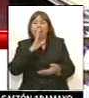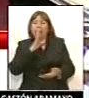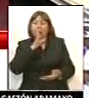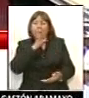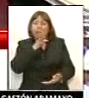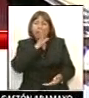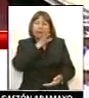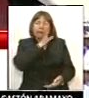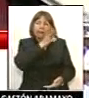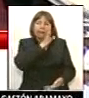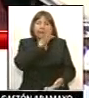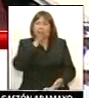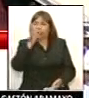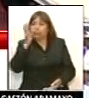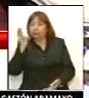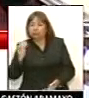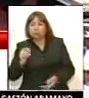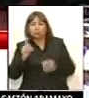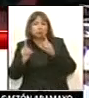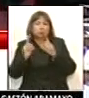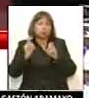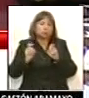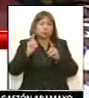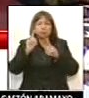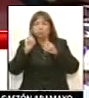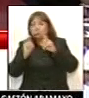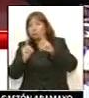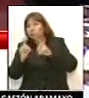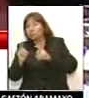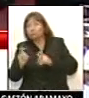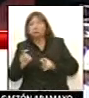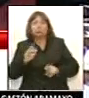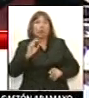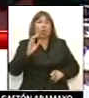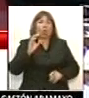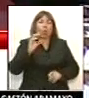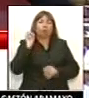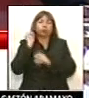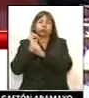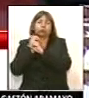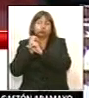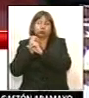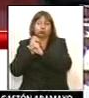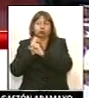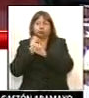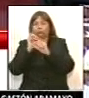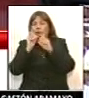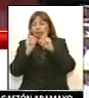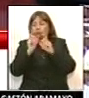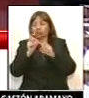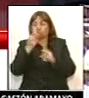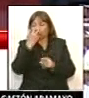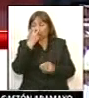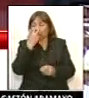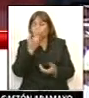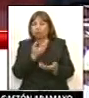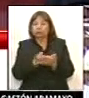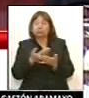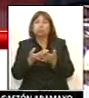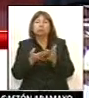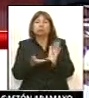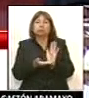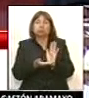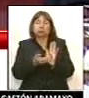de personas. Han tenido un proceso de consulta en octubre del año 2017, empezó esa consulta para mirar